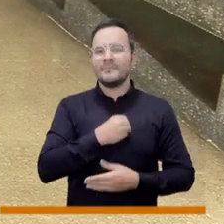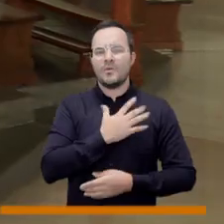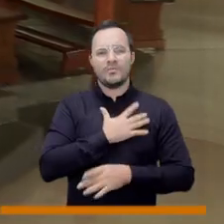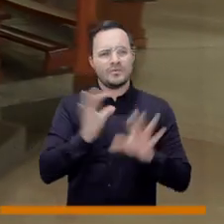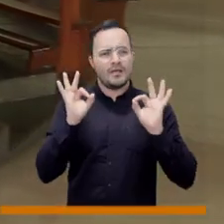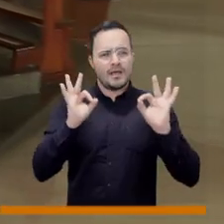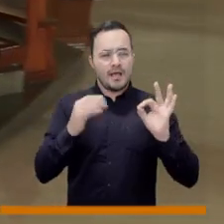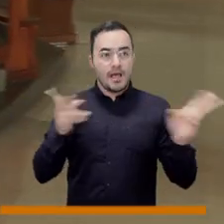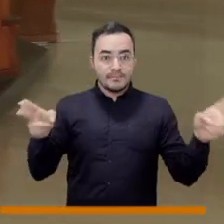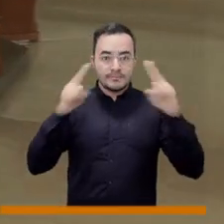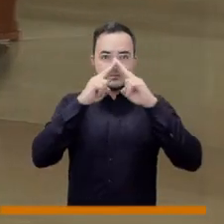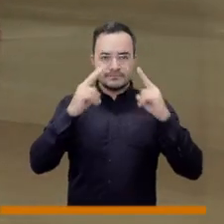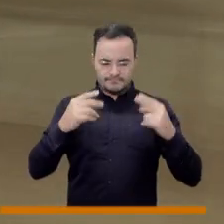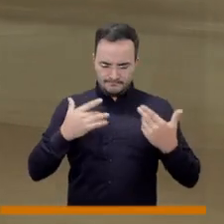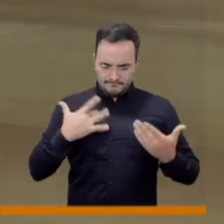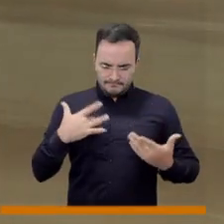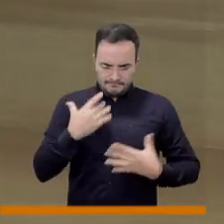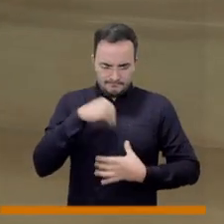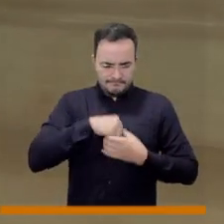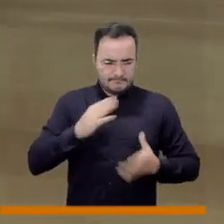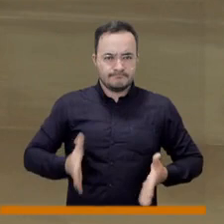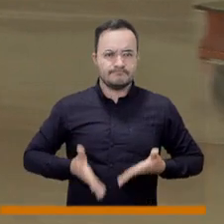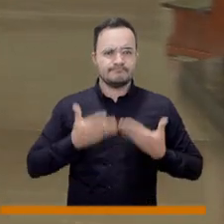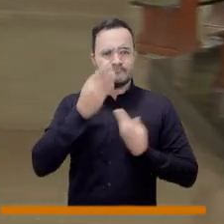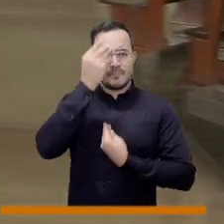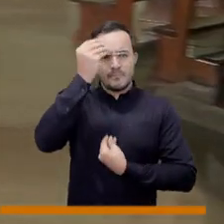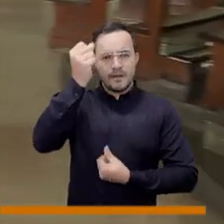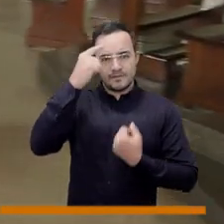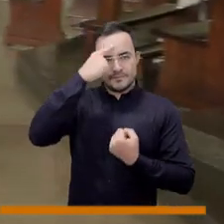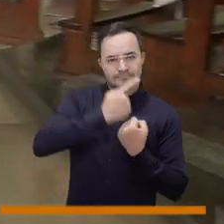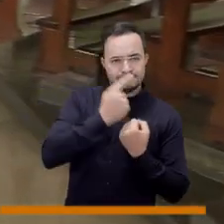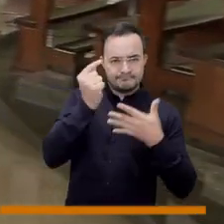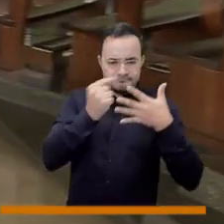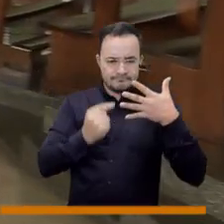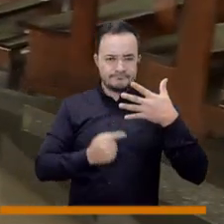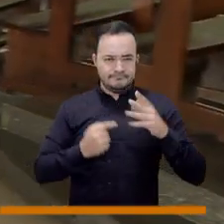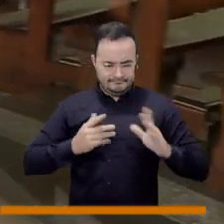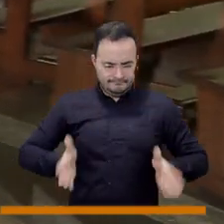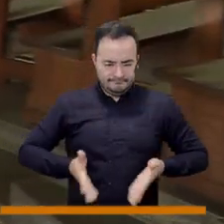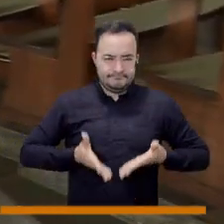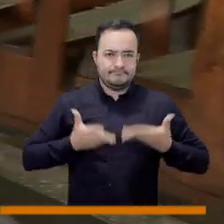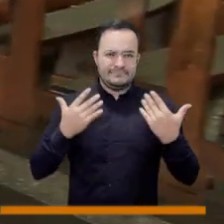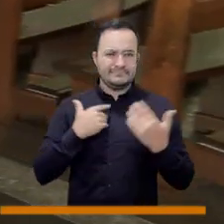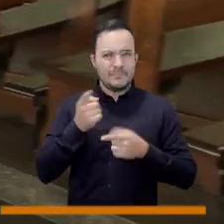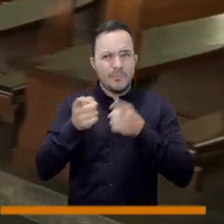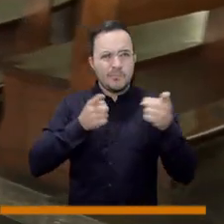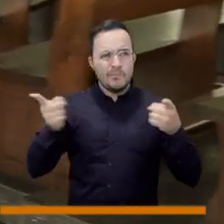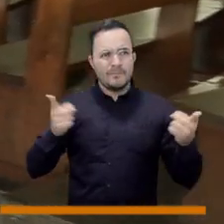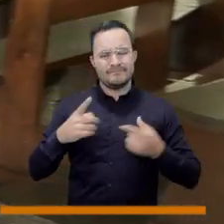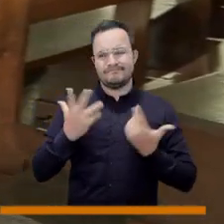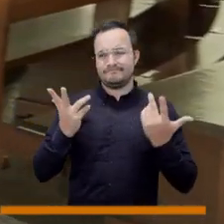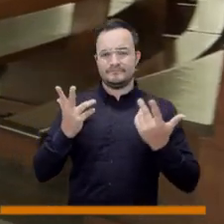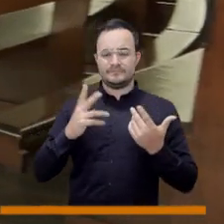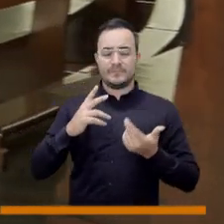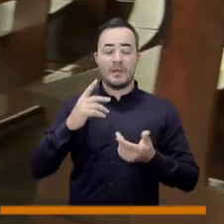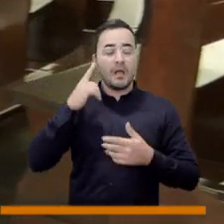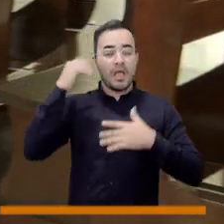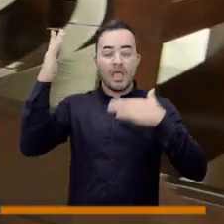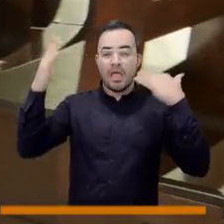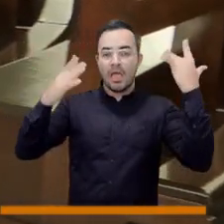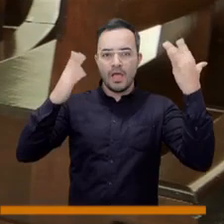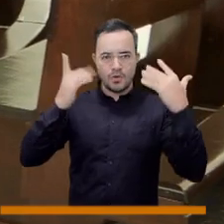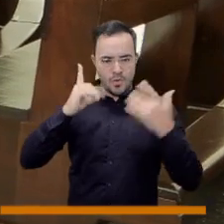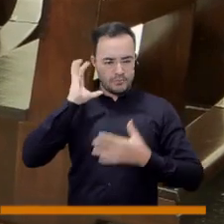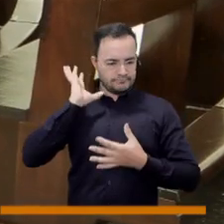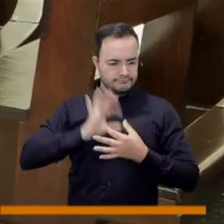oportunidad para el ser humano de hoy formarse en valores, en principios, tener una humanidad más asentada. Todo esto le aporta